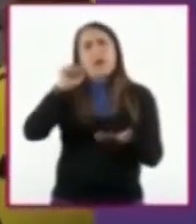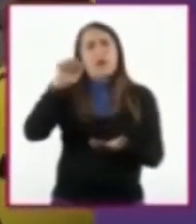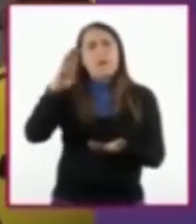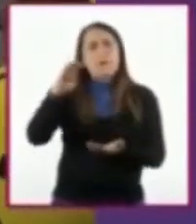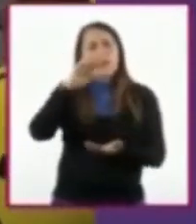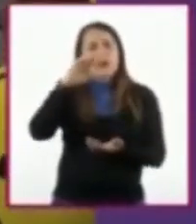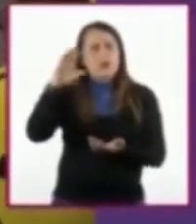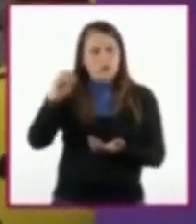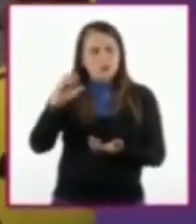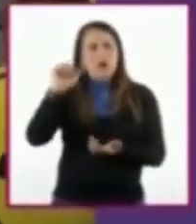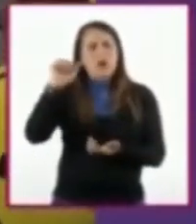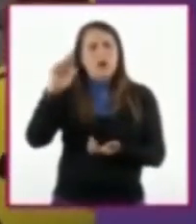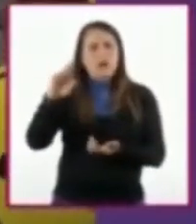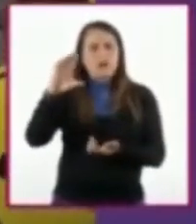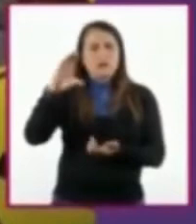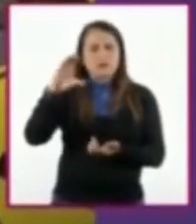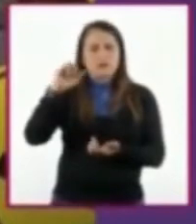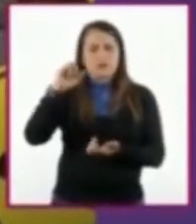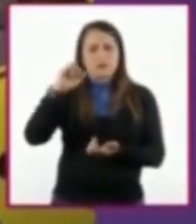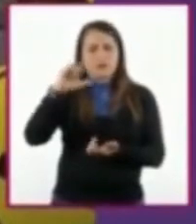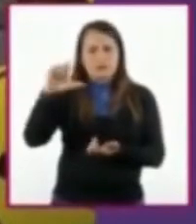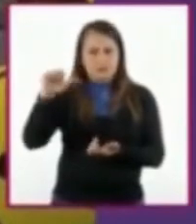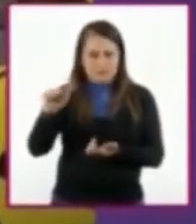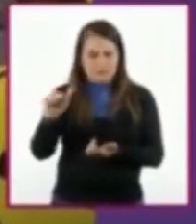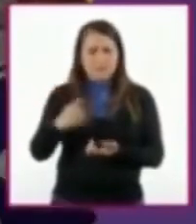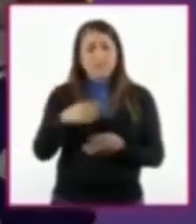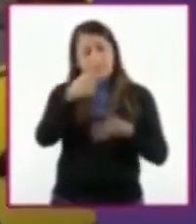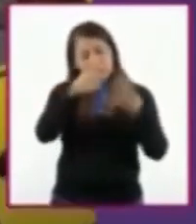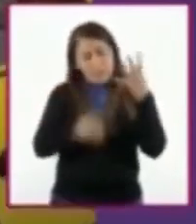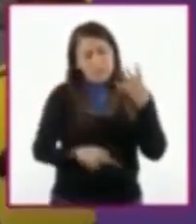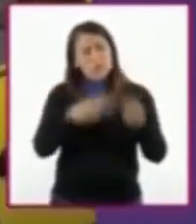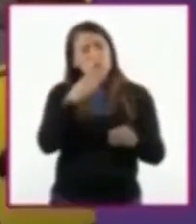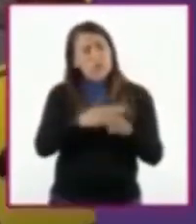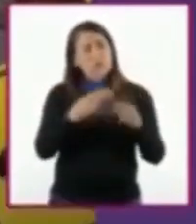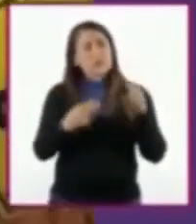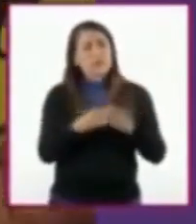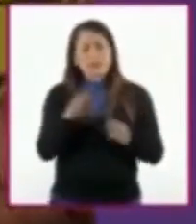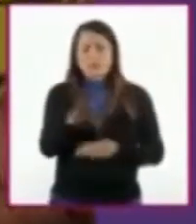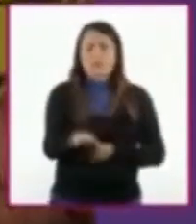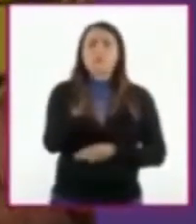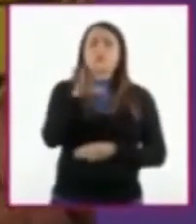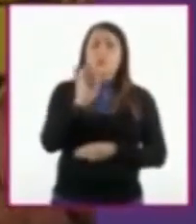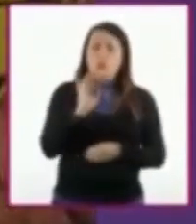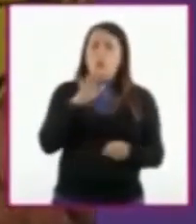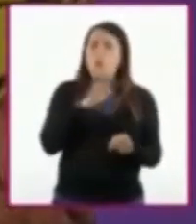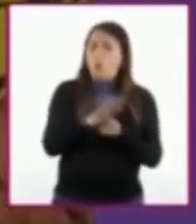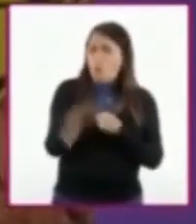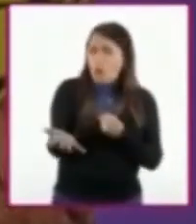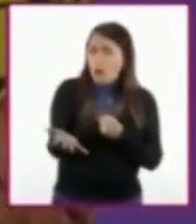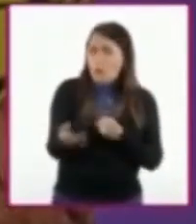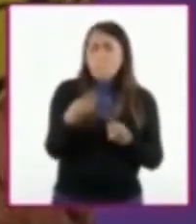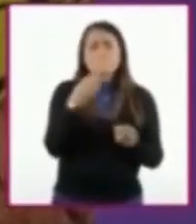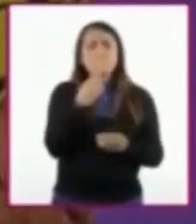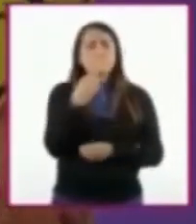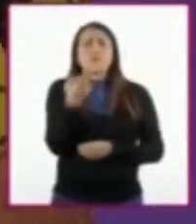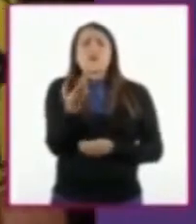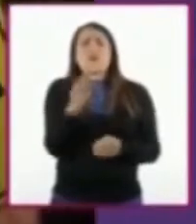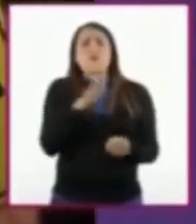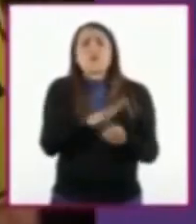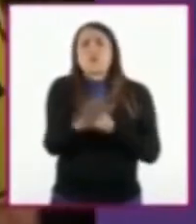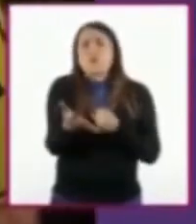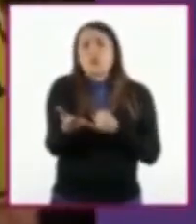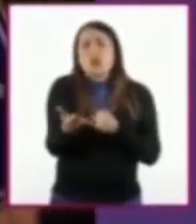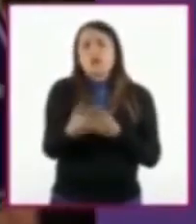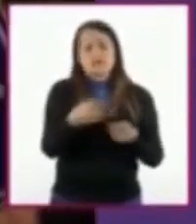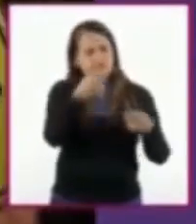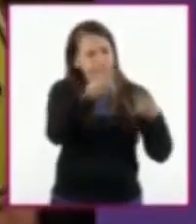arcilla. Entre todos estos materiales, ¿cuáles elegir? ¿Cuáles son los mejores? ¿Qué